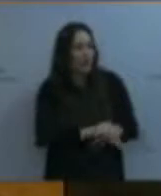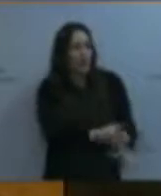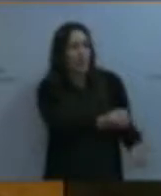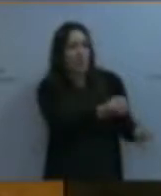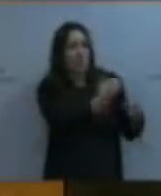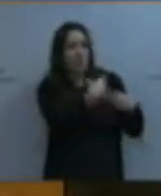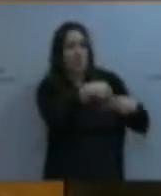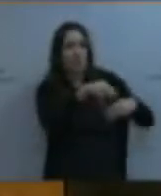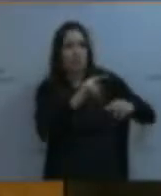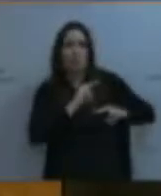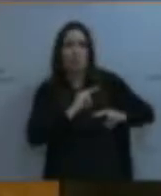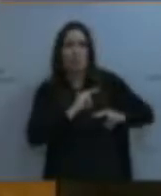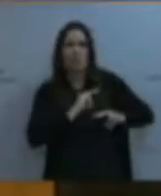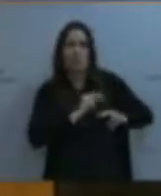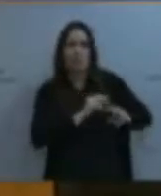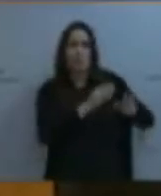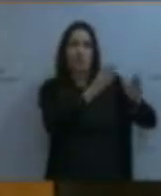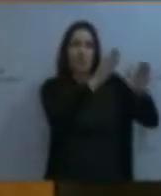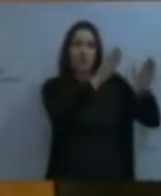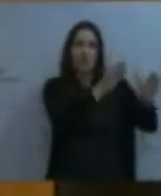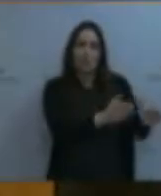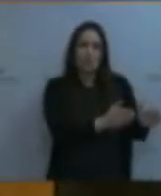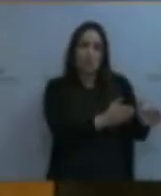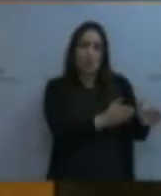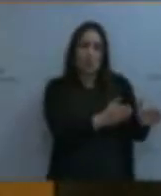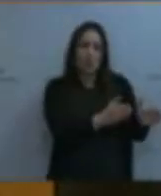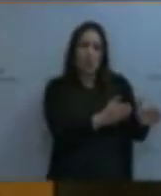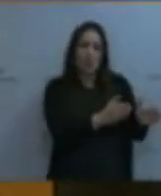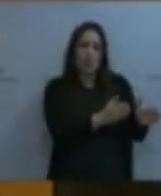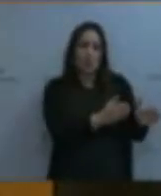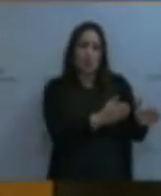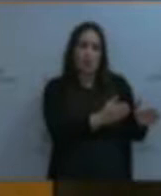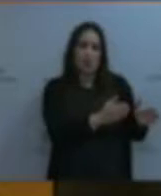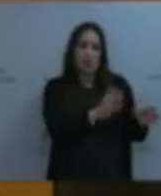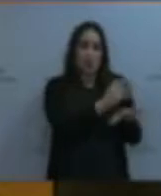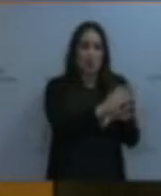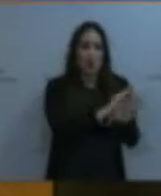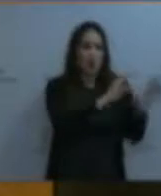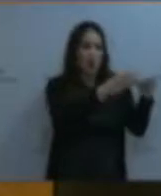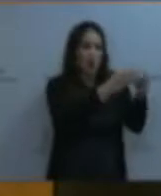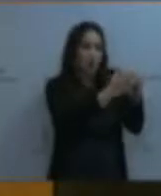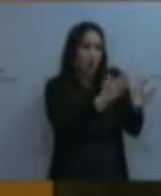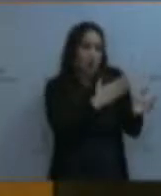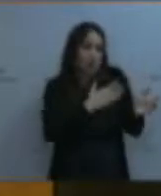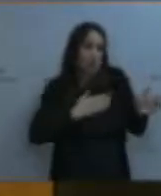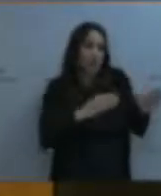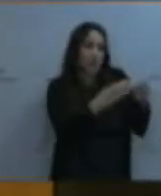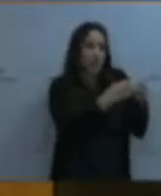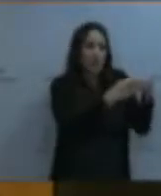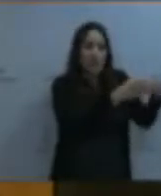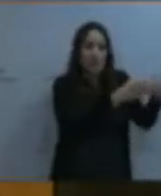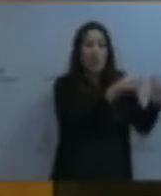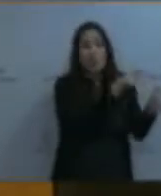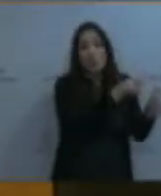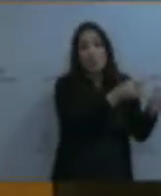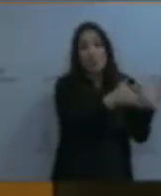usted juega a la pelota con los amiguinos que hay paez, pero eso no quiere decir que por ello vaya a controlar mejor